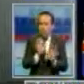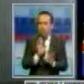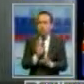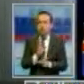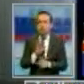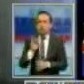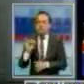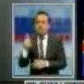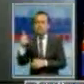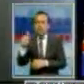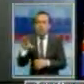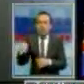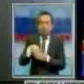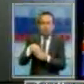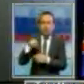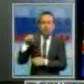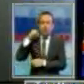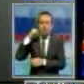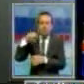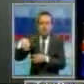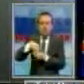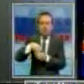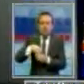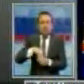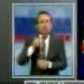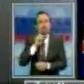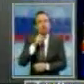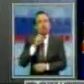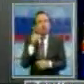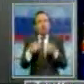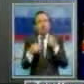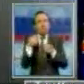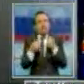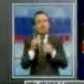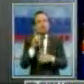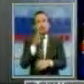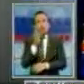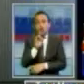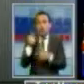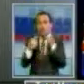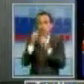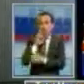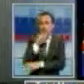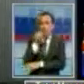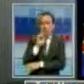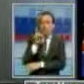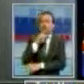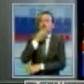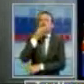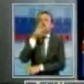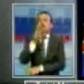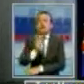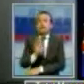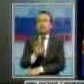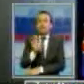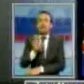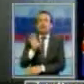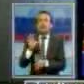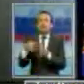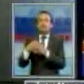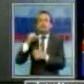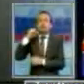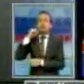de que si es bueno o malo que esté el Partido Comunista, me parece que no tiene que ser una discusión. No, es que nadie discute eso. Tal como lo que estamos diciendo, como no, ¿qué Partido